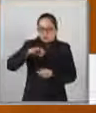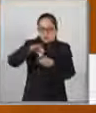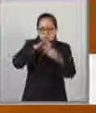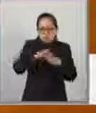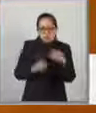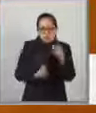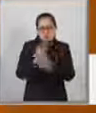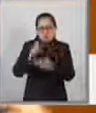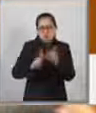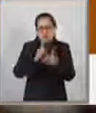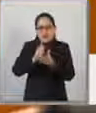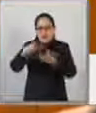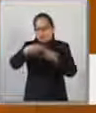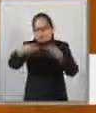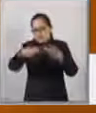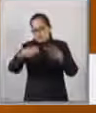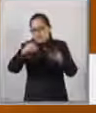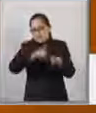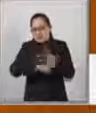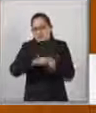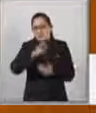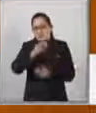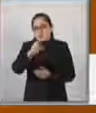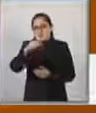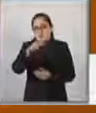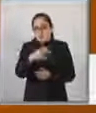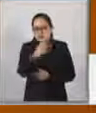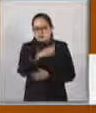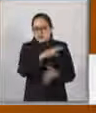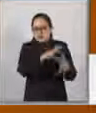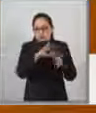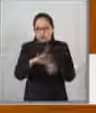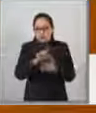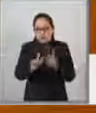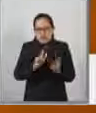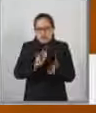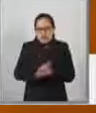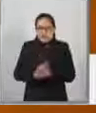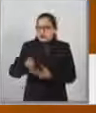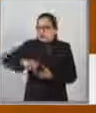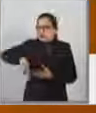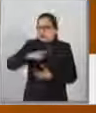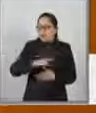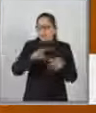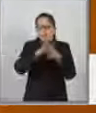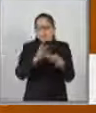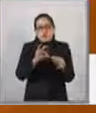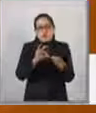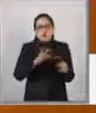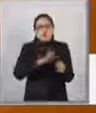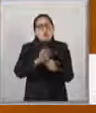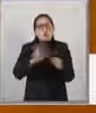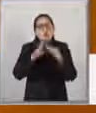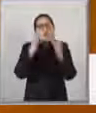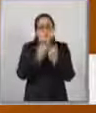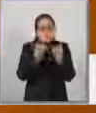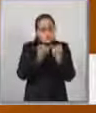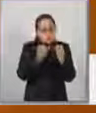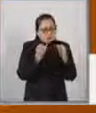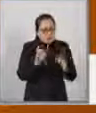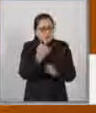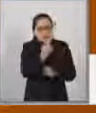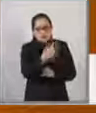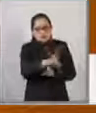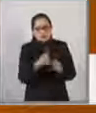ley orgánica de la Fiscalía General de la República y que hablamos mucho de la independencia y que hablamos